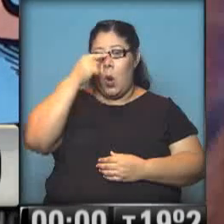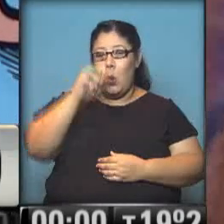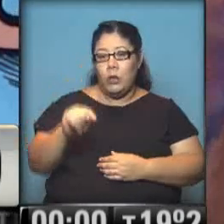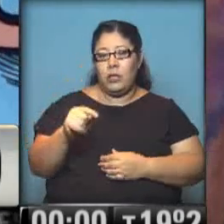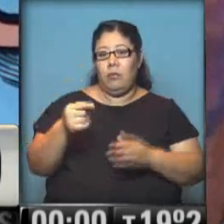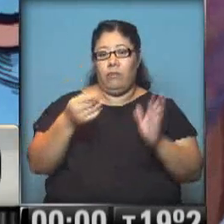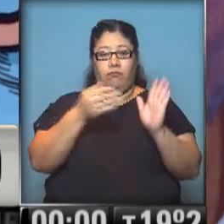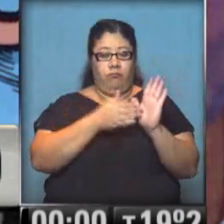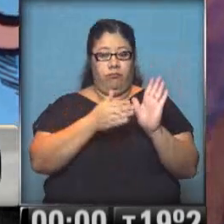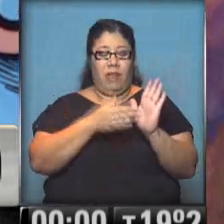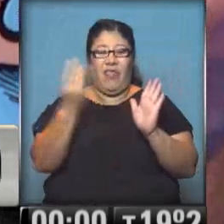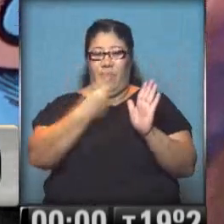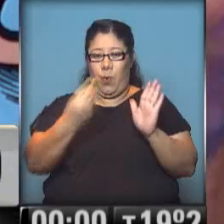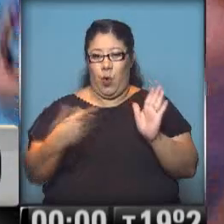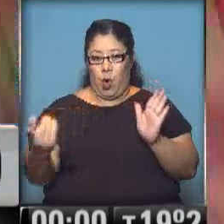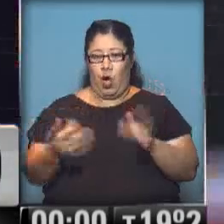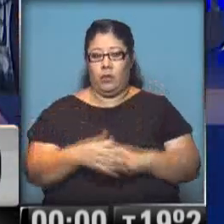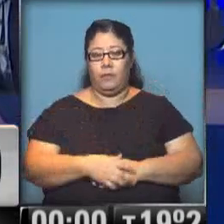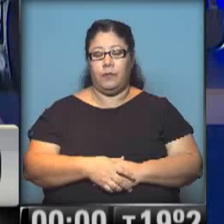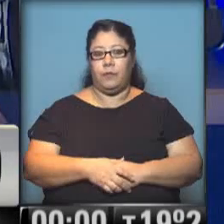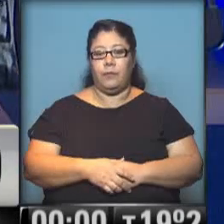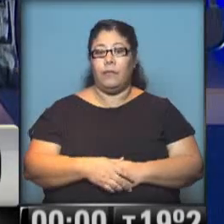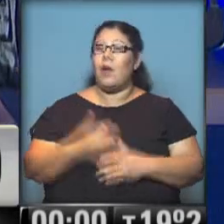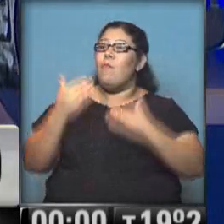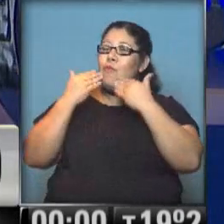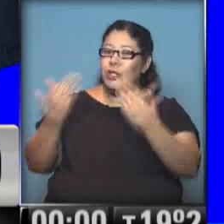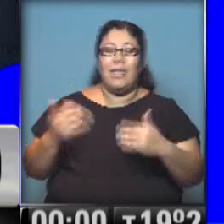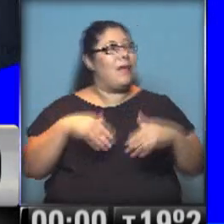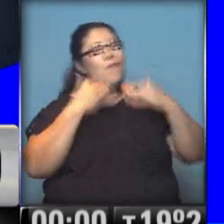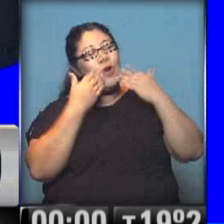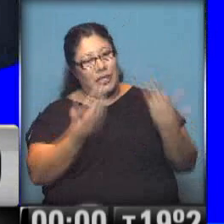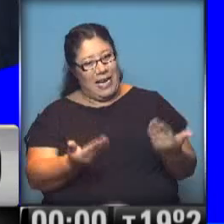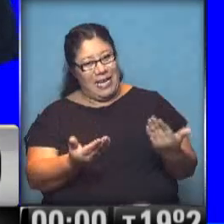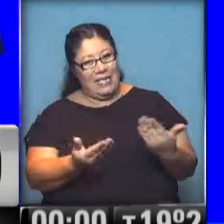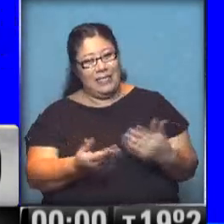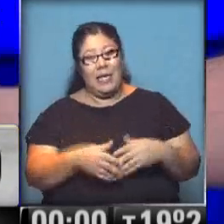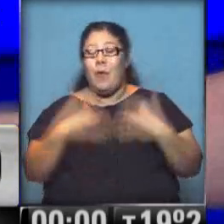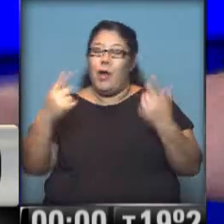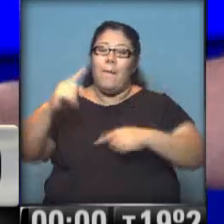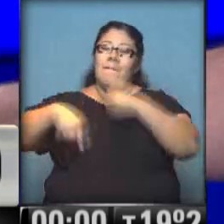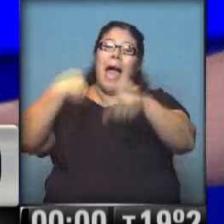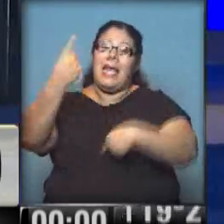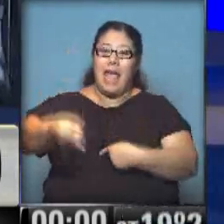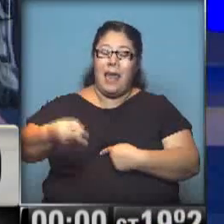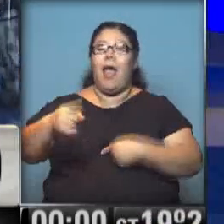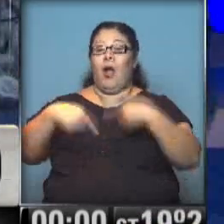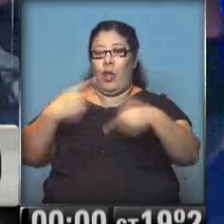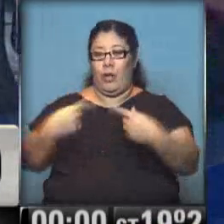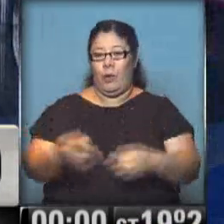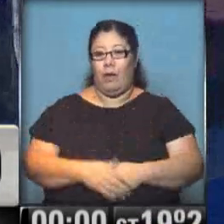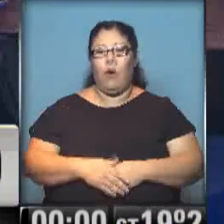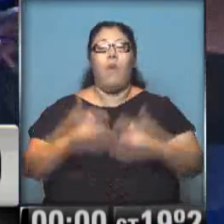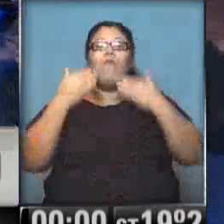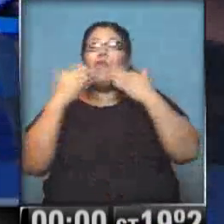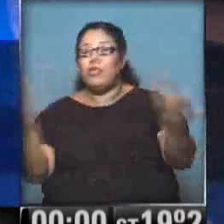Gustavo Sala. Lindo. Gustavo, gracias, ¿eh? Gracias a vos. Y lamentablemente la seguimos mañana. Gracias, felicidades para